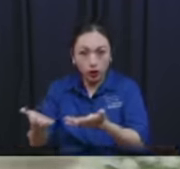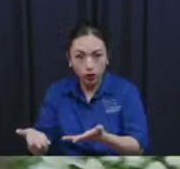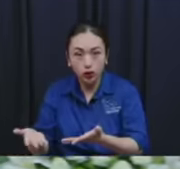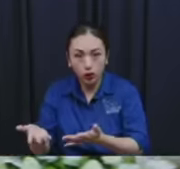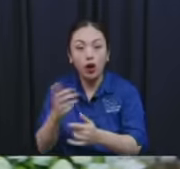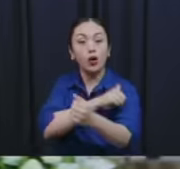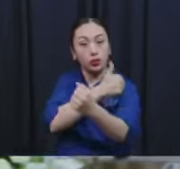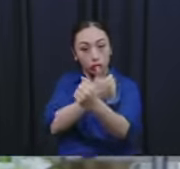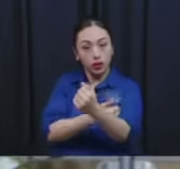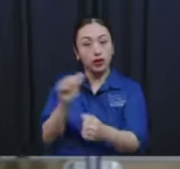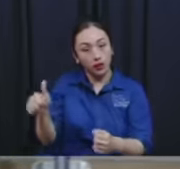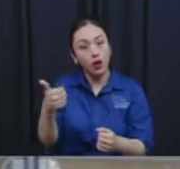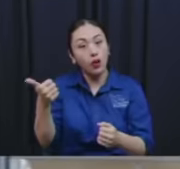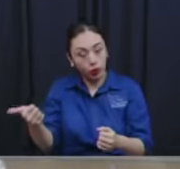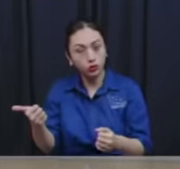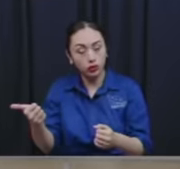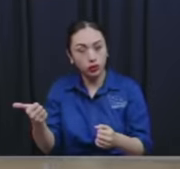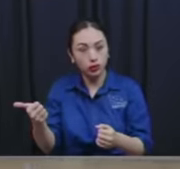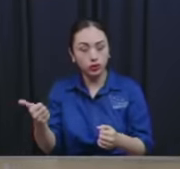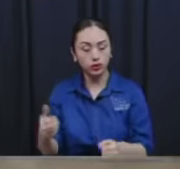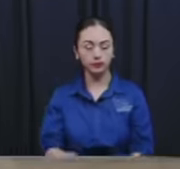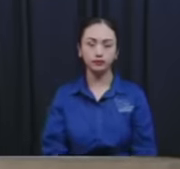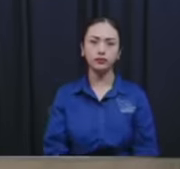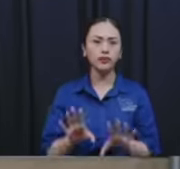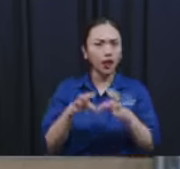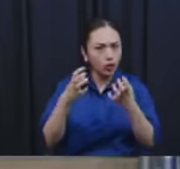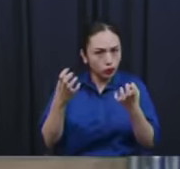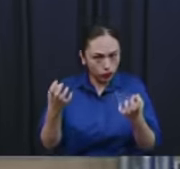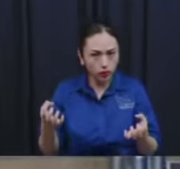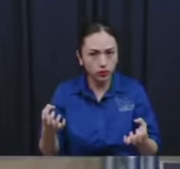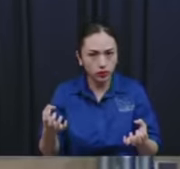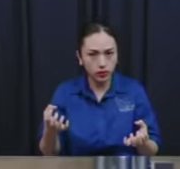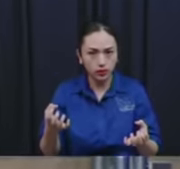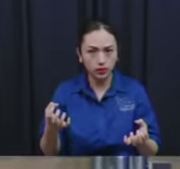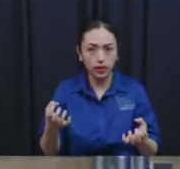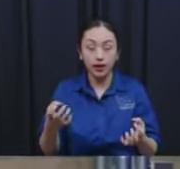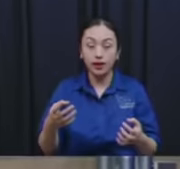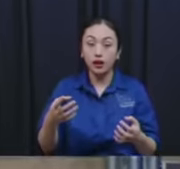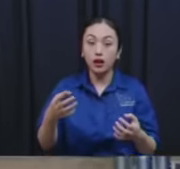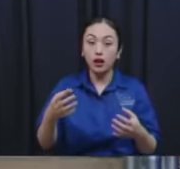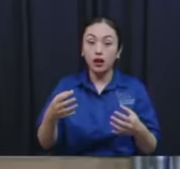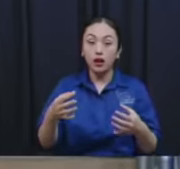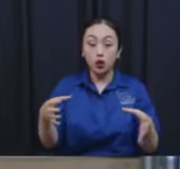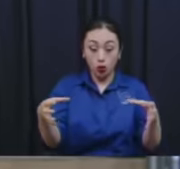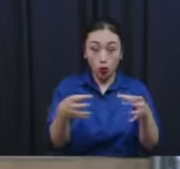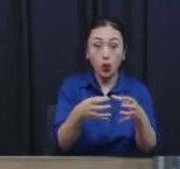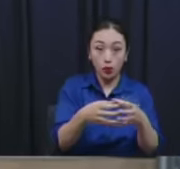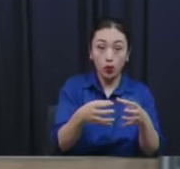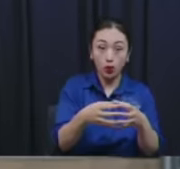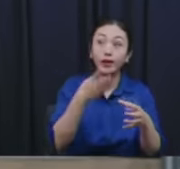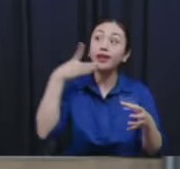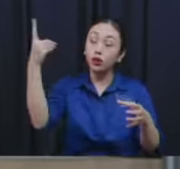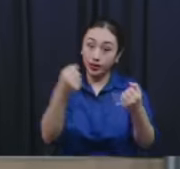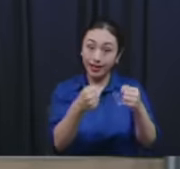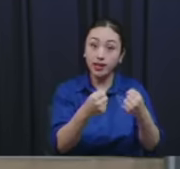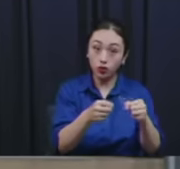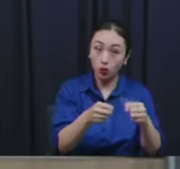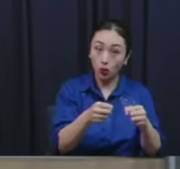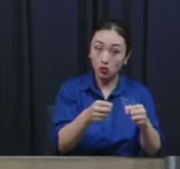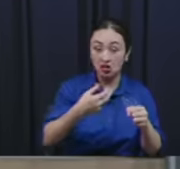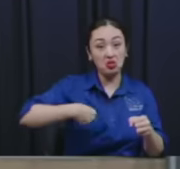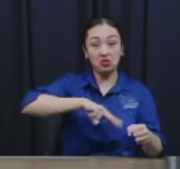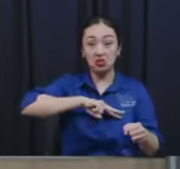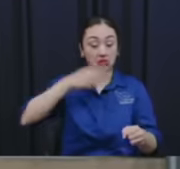nosotros ni siquiera nos estamos enterados que son unas unas creaciones de parte de Dios